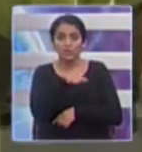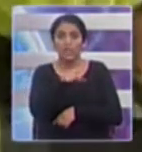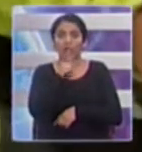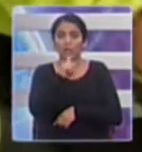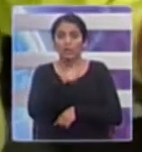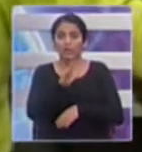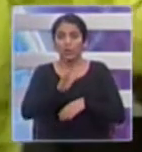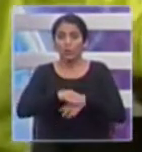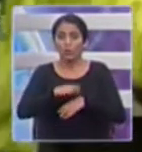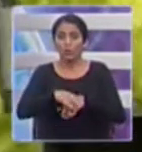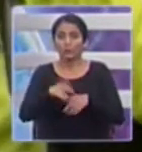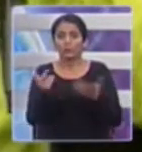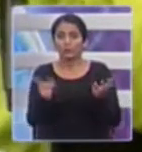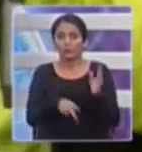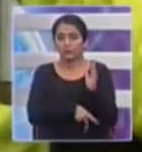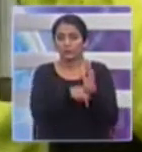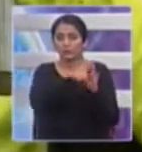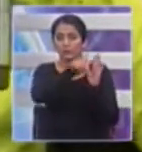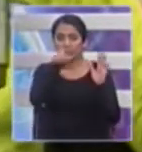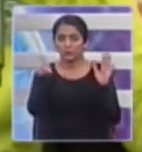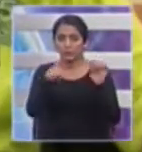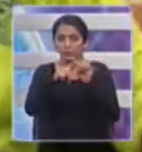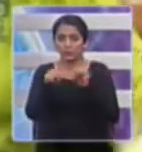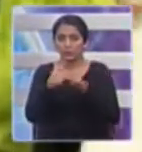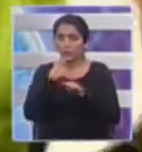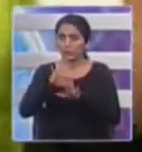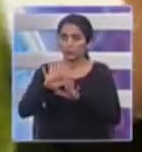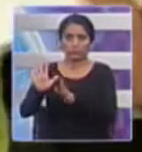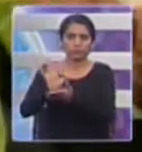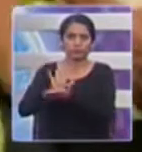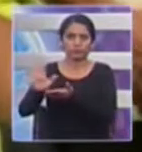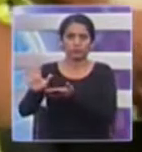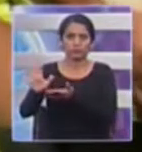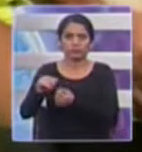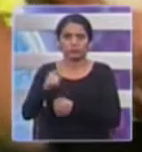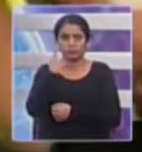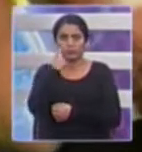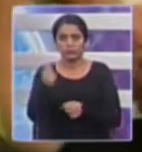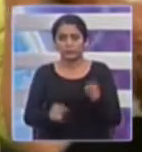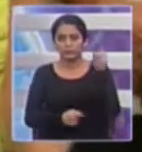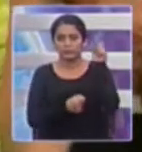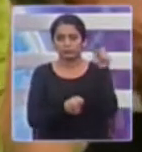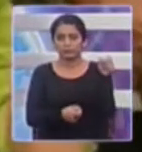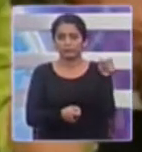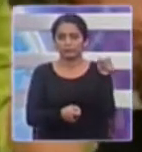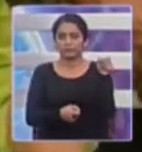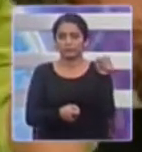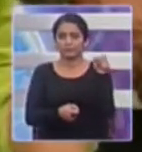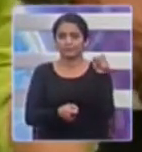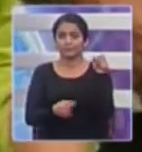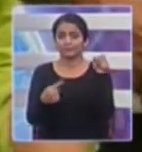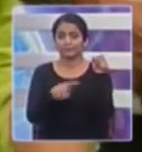petroleras. Tengo en mis manos un documento de la OPEP,